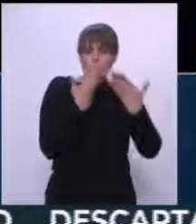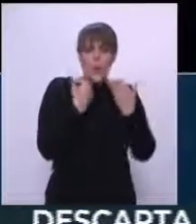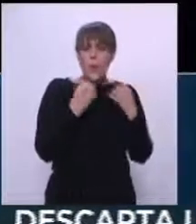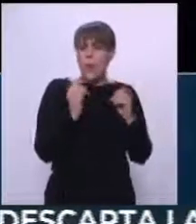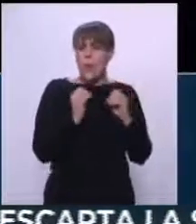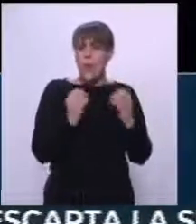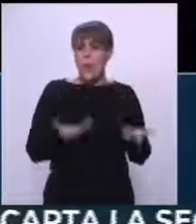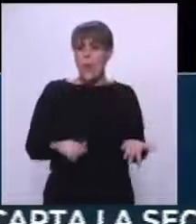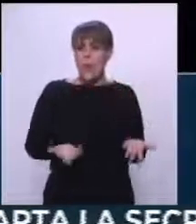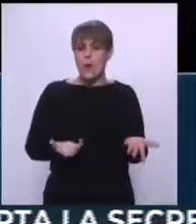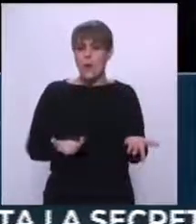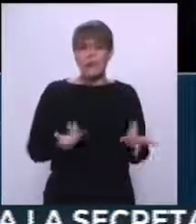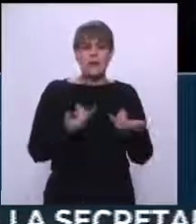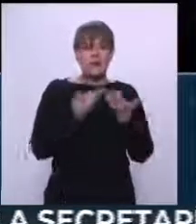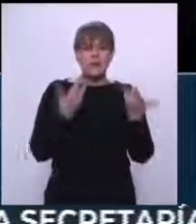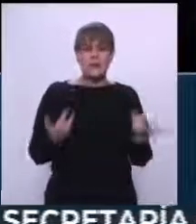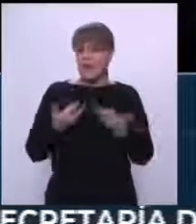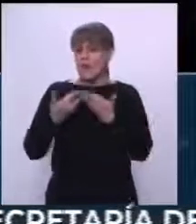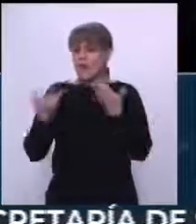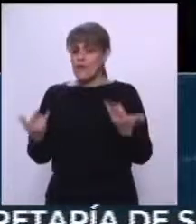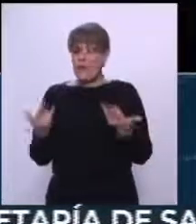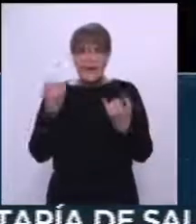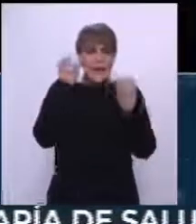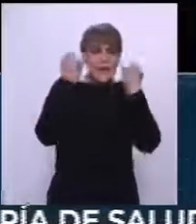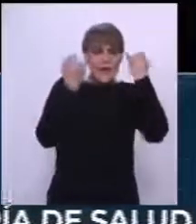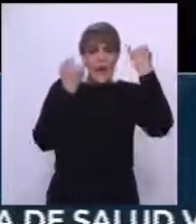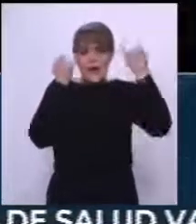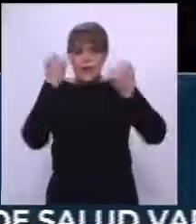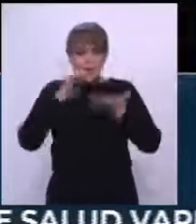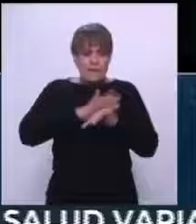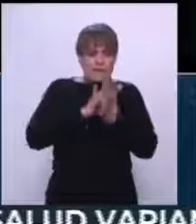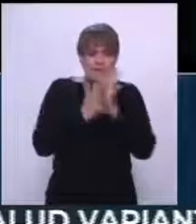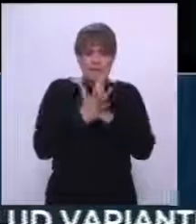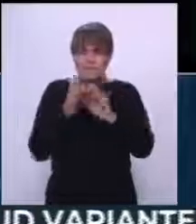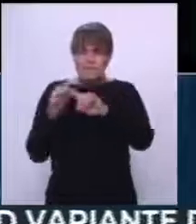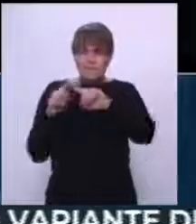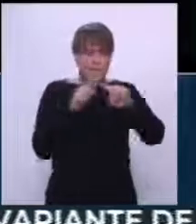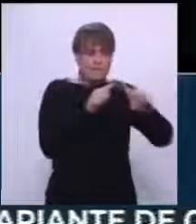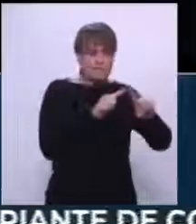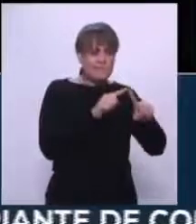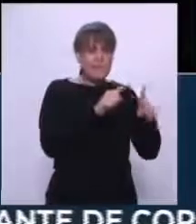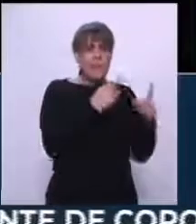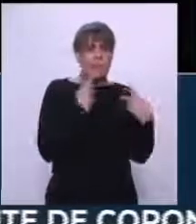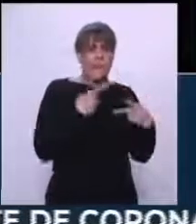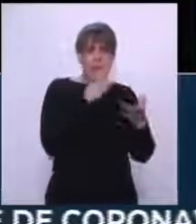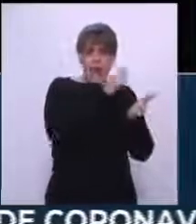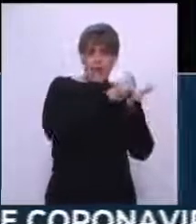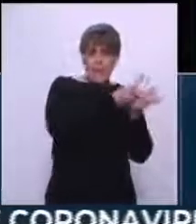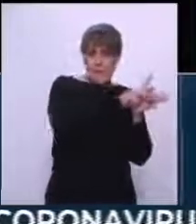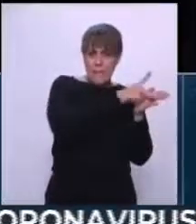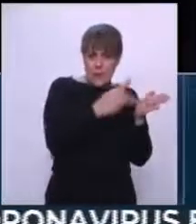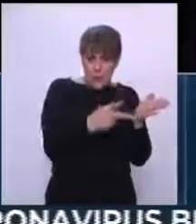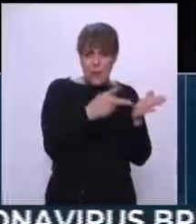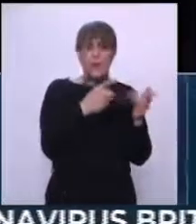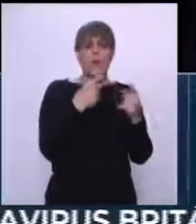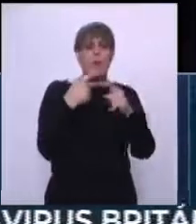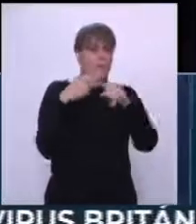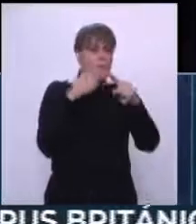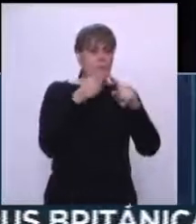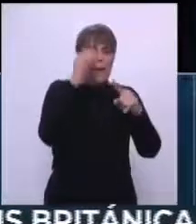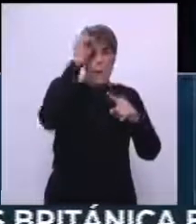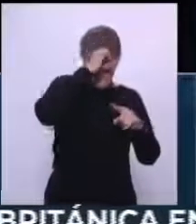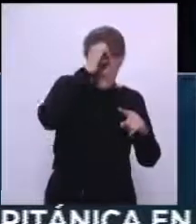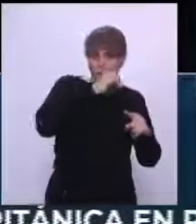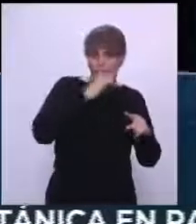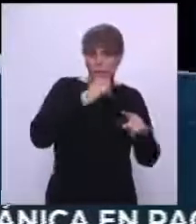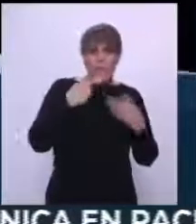Supuestamente también muchas historias, muchas teorías conspirativas de alguna forma, de muchísimos periodistas y de algunas personas que opinaban